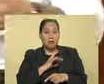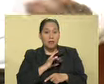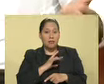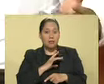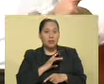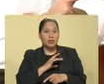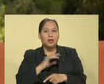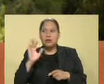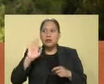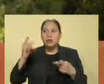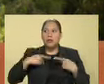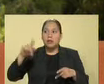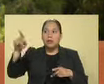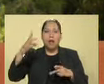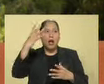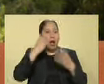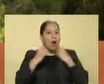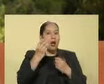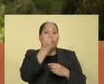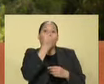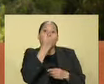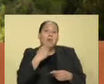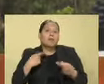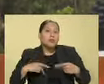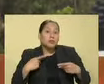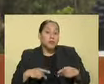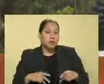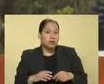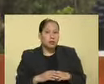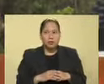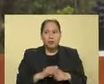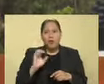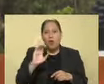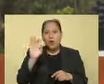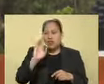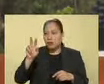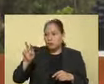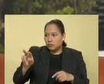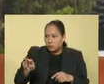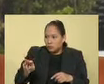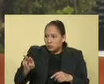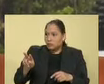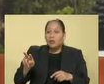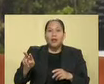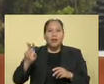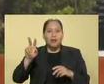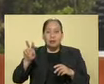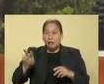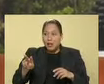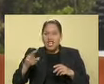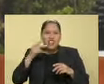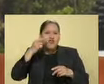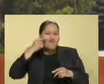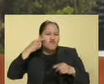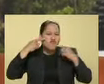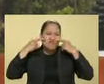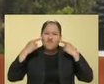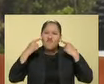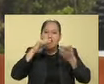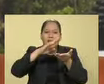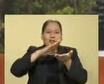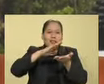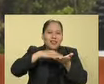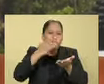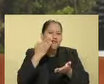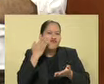personas? Ándale, ¿qué tal? Pero ¿qué tal? Y no, con solo verlos, fíjate cómo ya hay un prejuicio. Y un prejuicio de miedo,